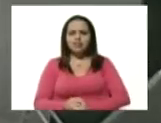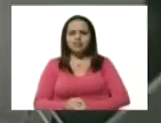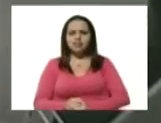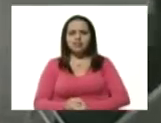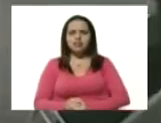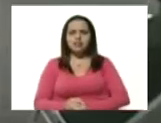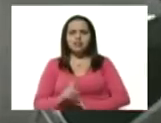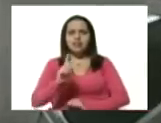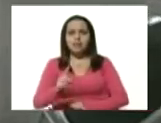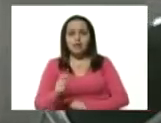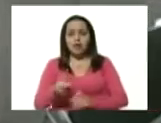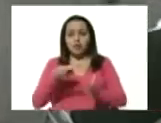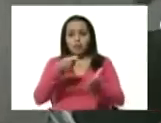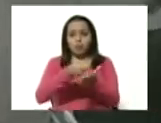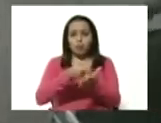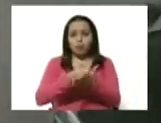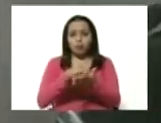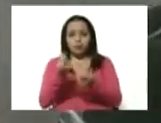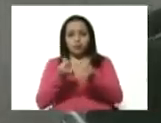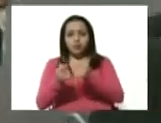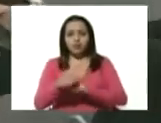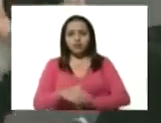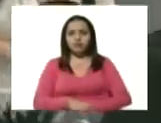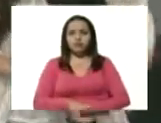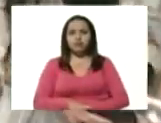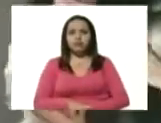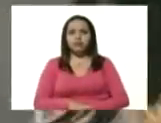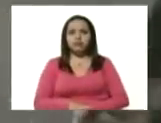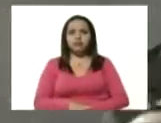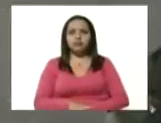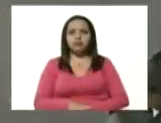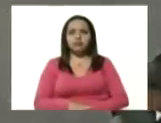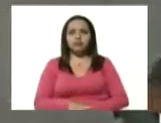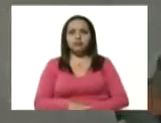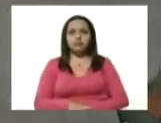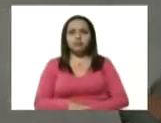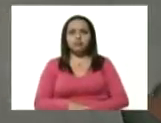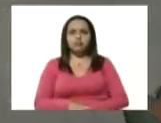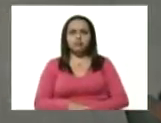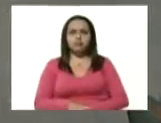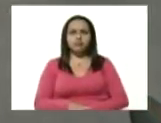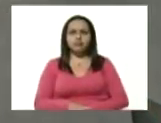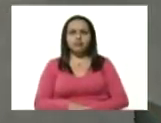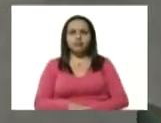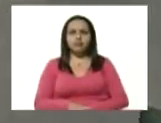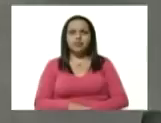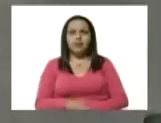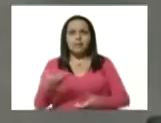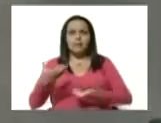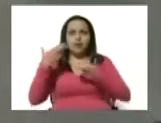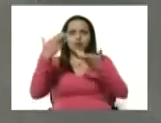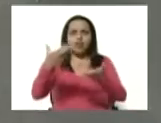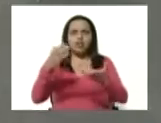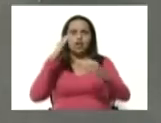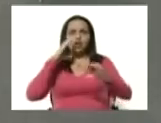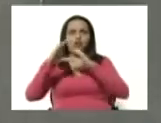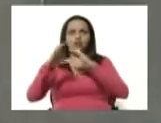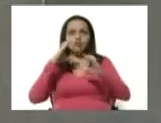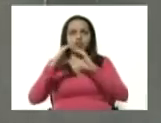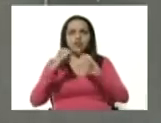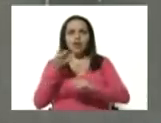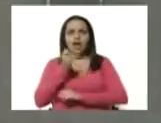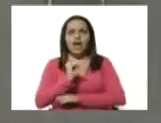Premio Nacional de Periodismo Alternativo. A los periodistas y comunicadores que integran el medio